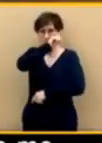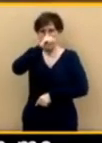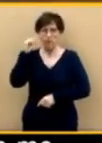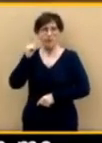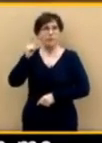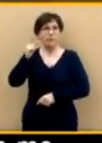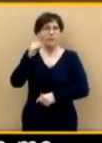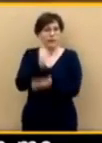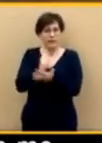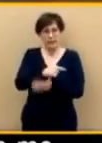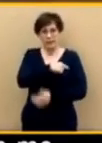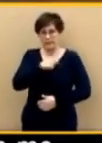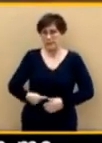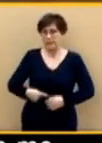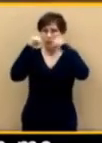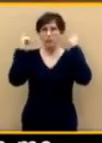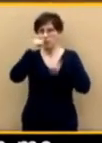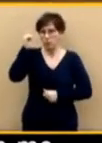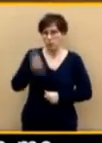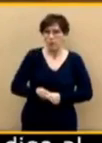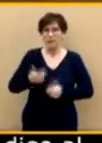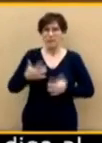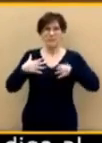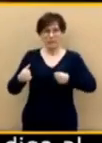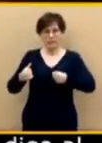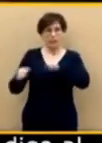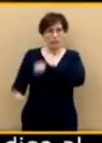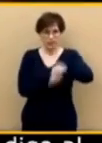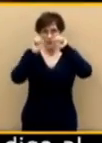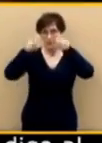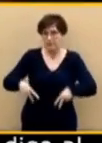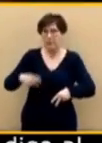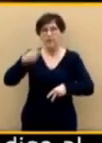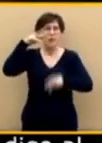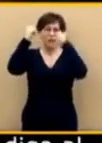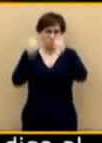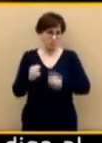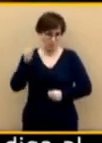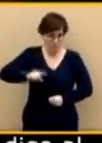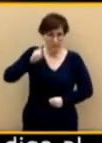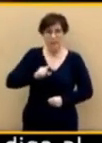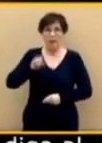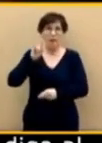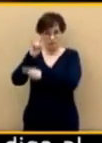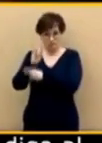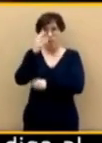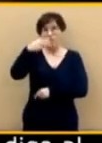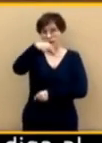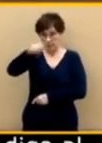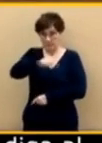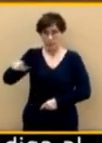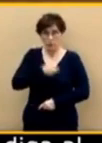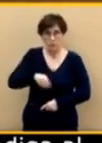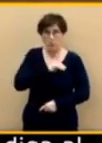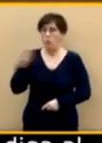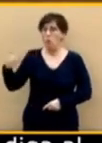mascarillas inútiles, de los sanitarios sin EPI, de los comités opacos, de los expertos imaginarios, de las mentiras a la CNN y a los españoles, de los muertos mal